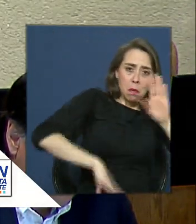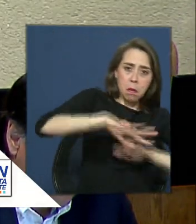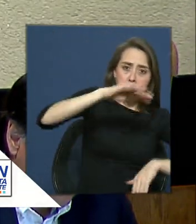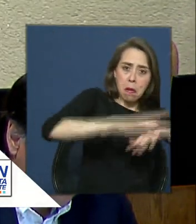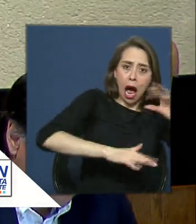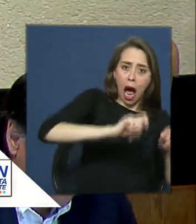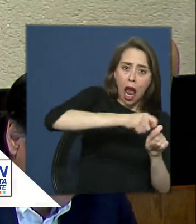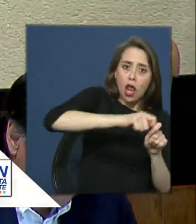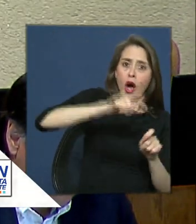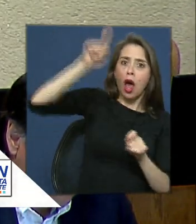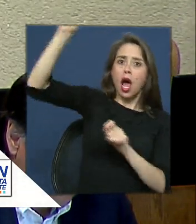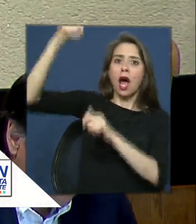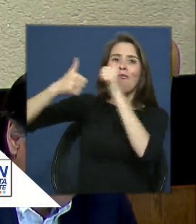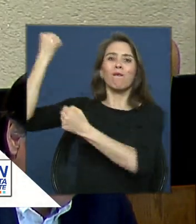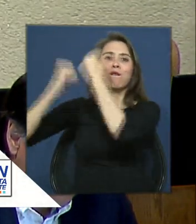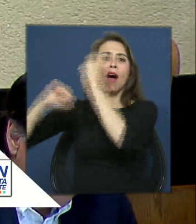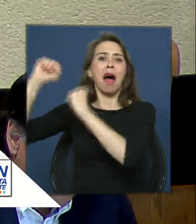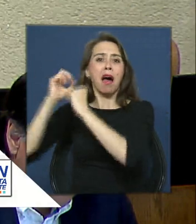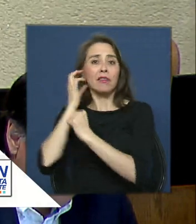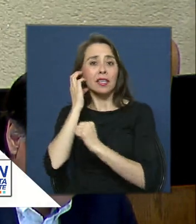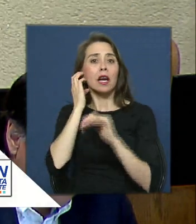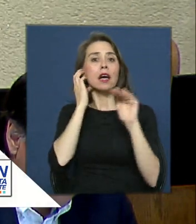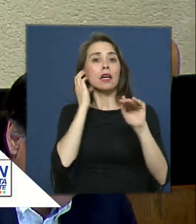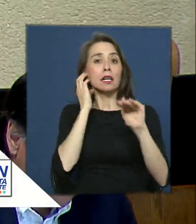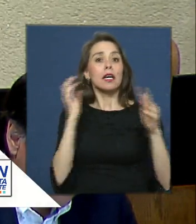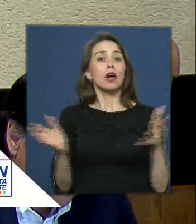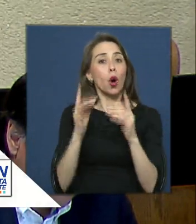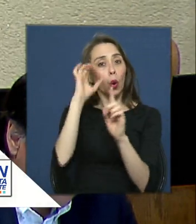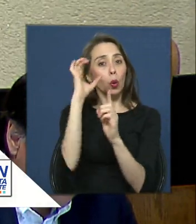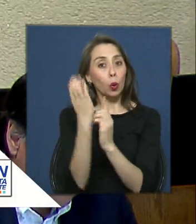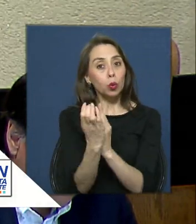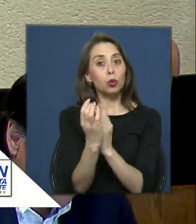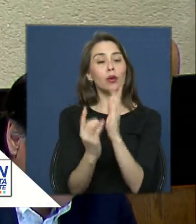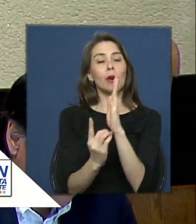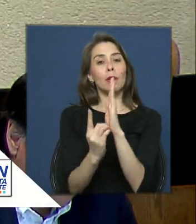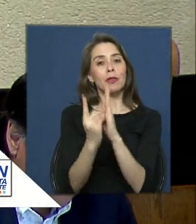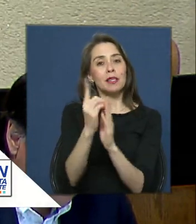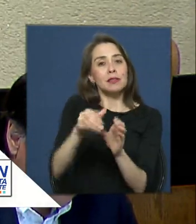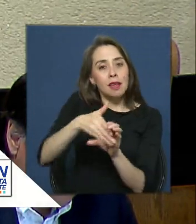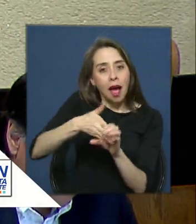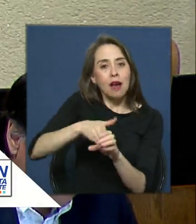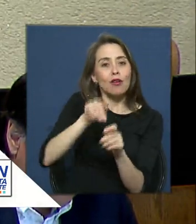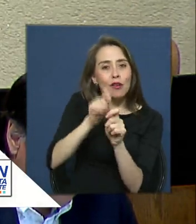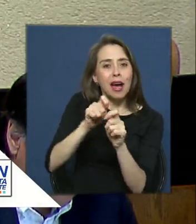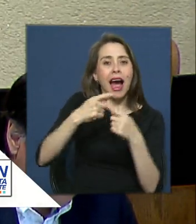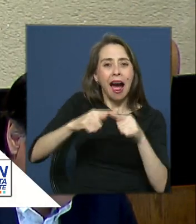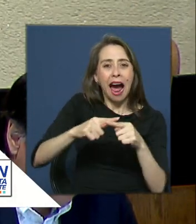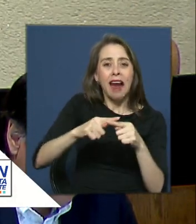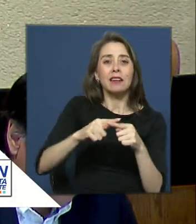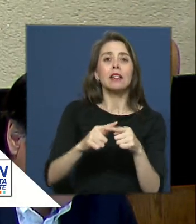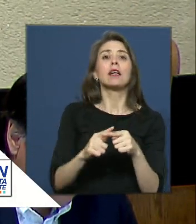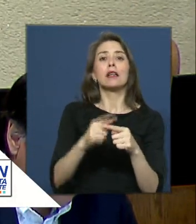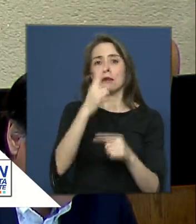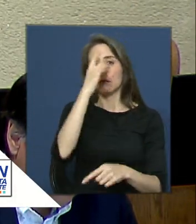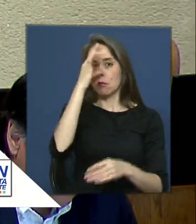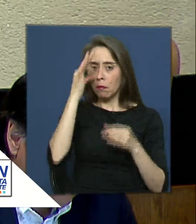hacemos un llamado al fomento de la cultura, al desarrollo de la artesanía, lo hacemos en